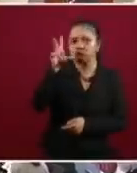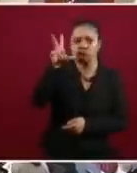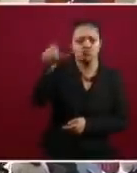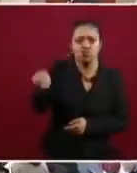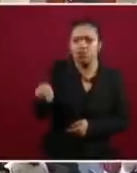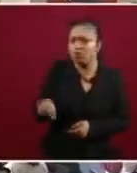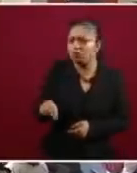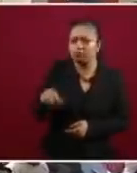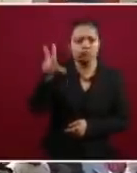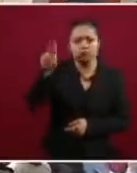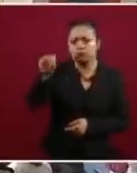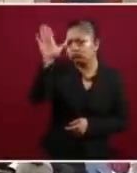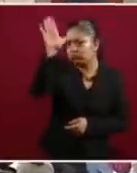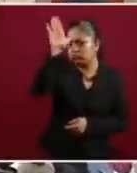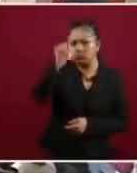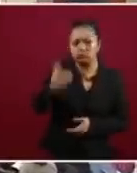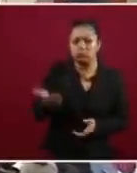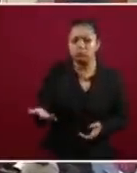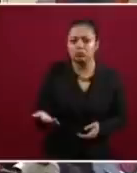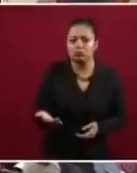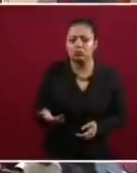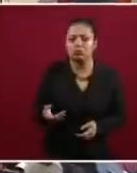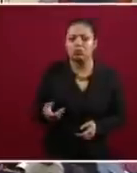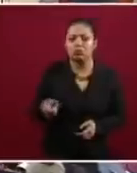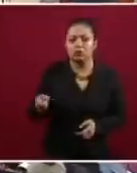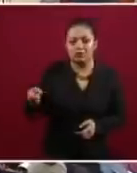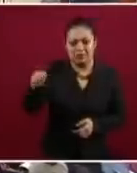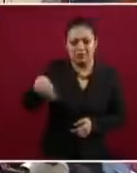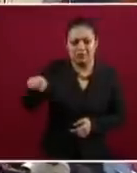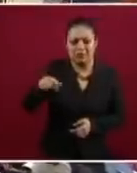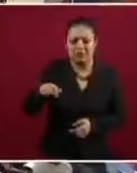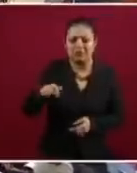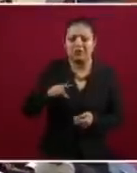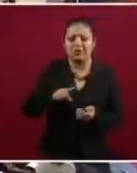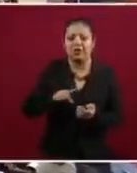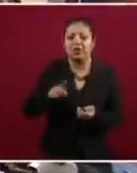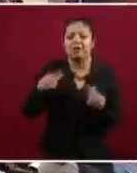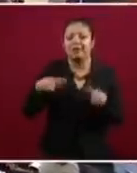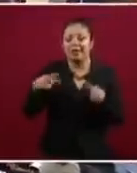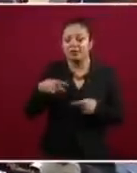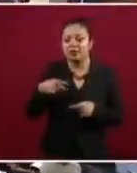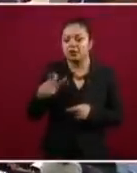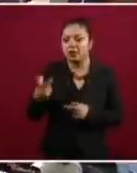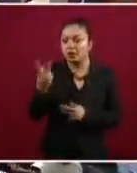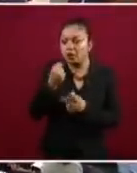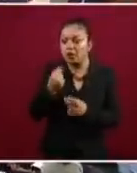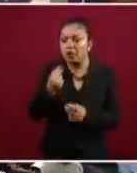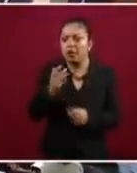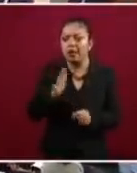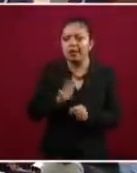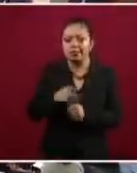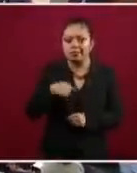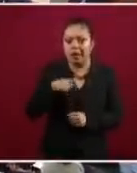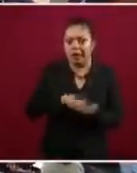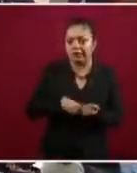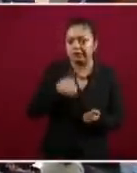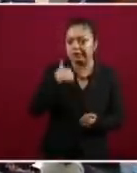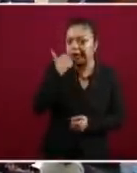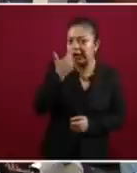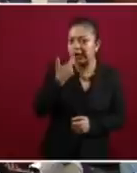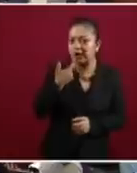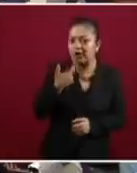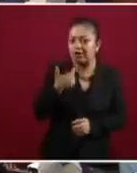dicen los que tenían la tranza? Y sus voceros y